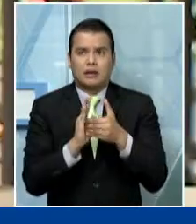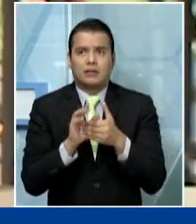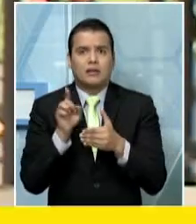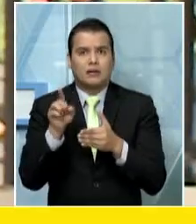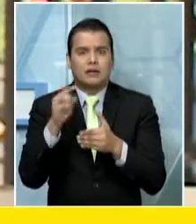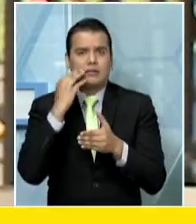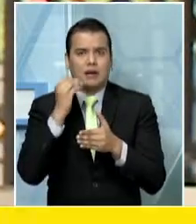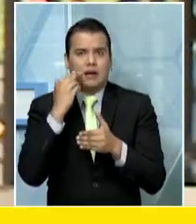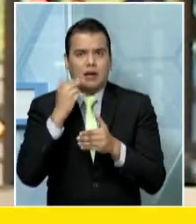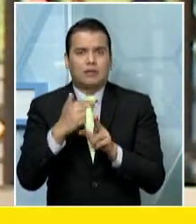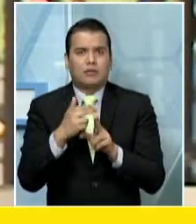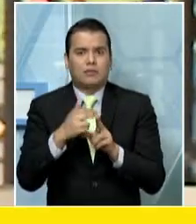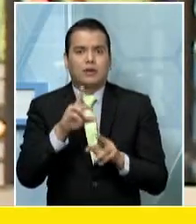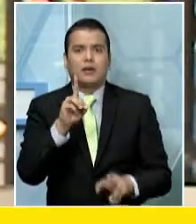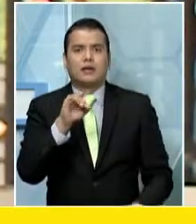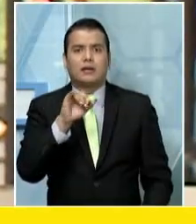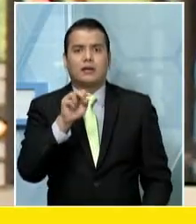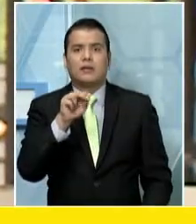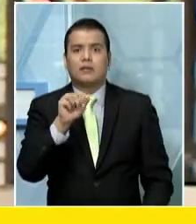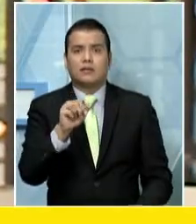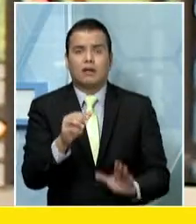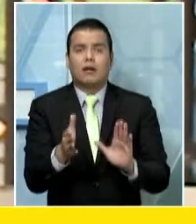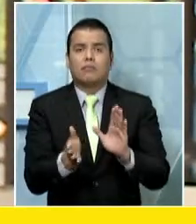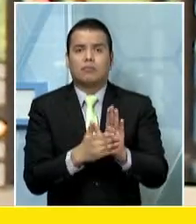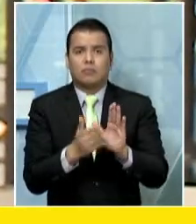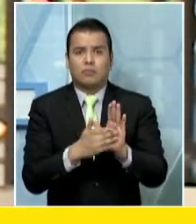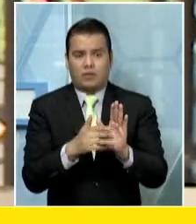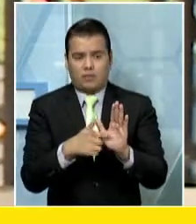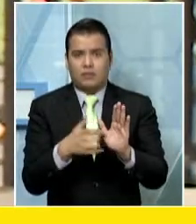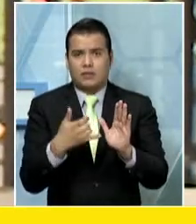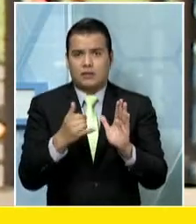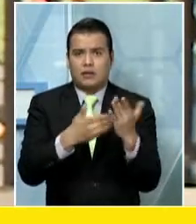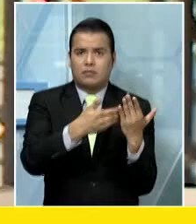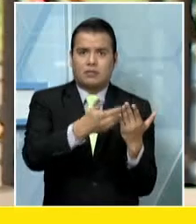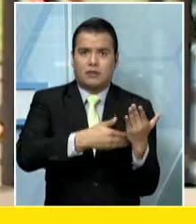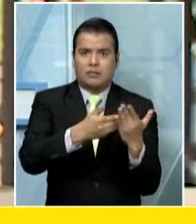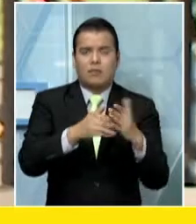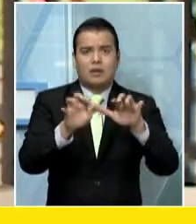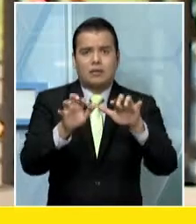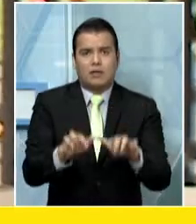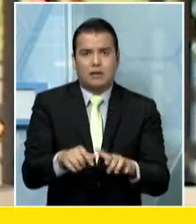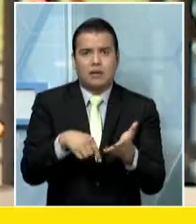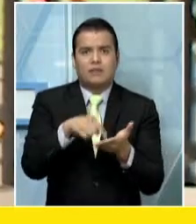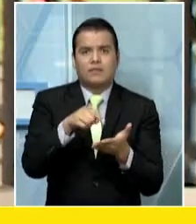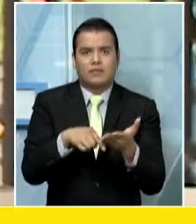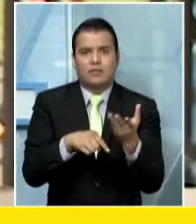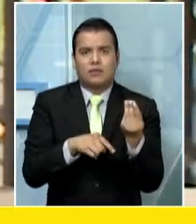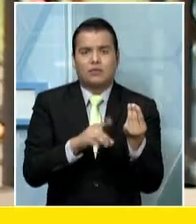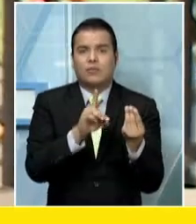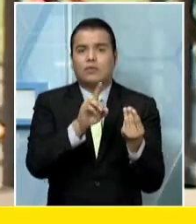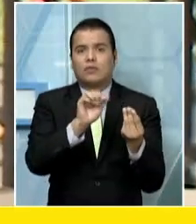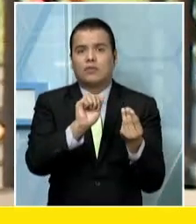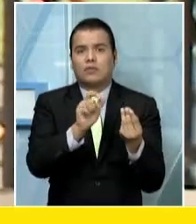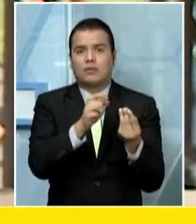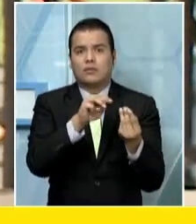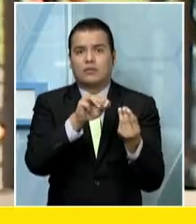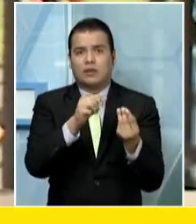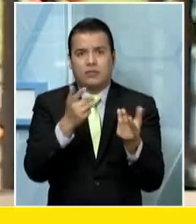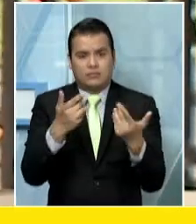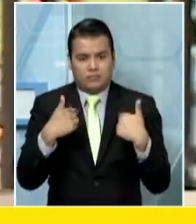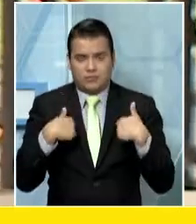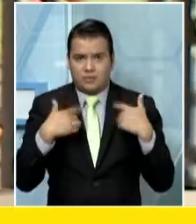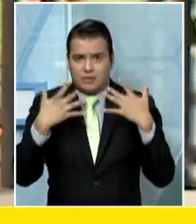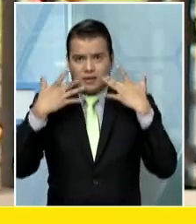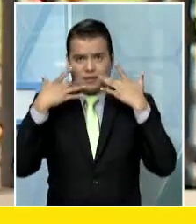penal donde demostramos el día de hoy, a través de un escrito firmado por el director del DACMA, que certifica de que no